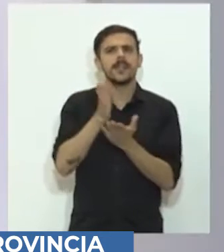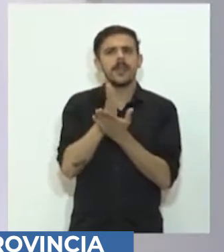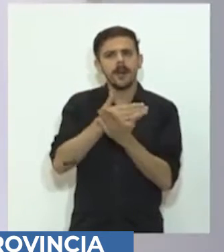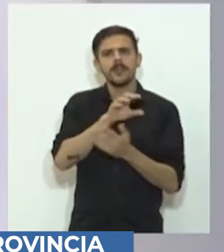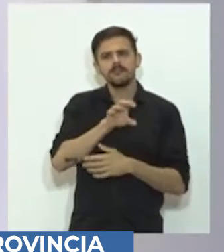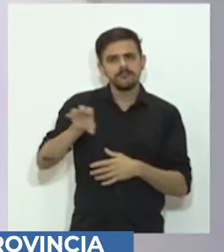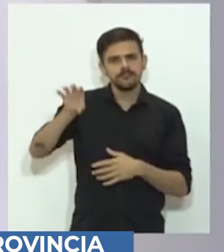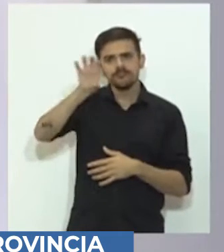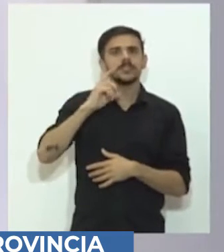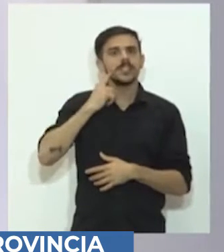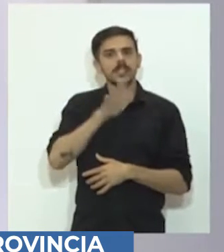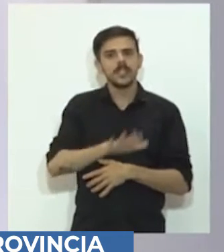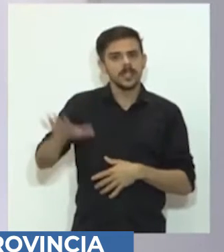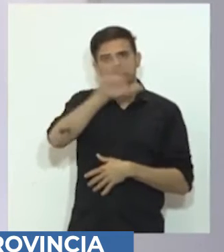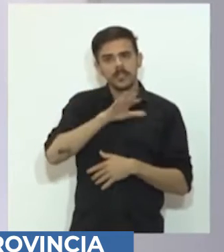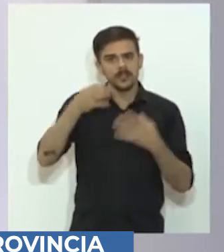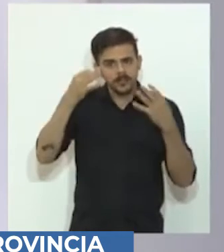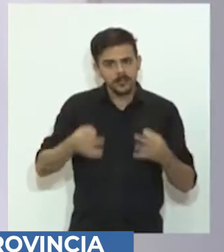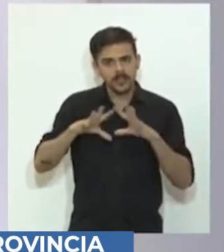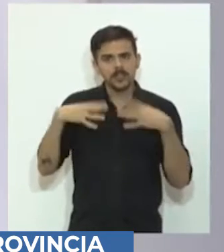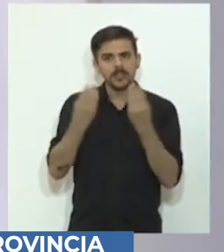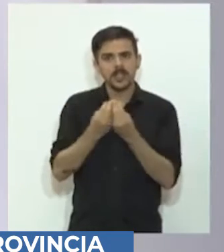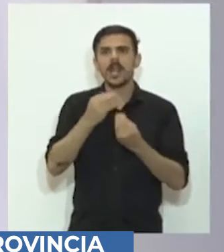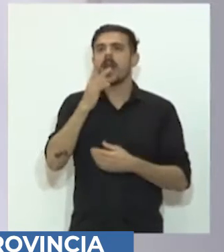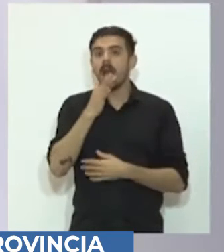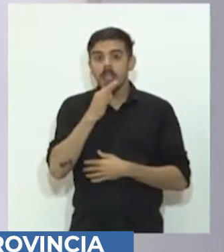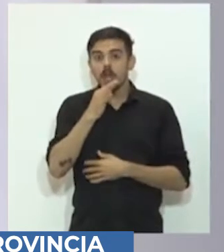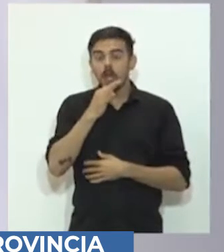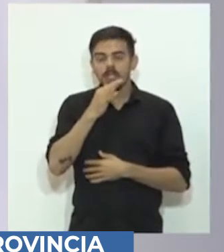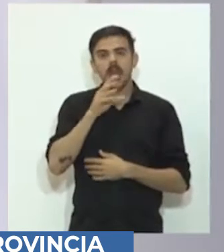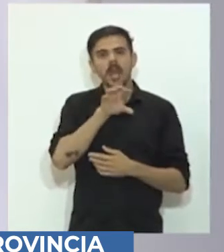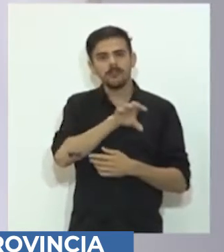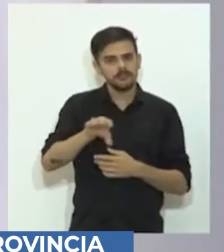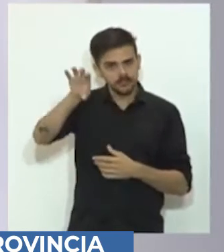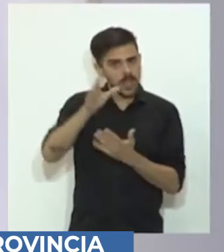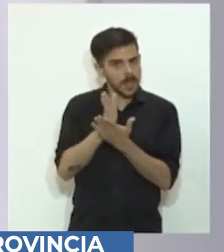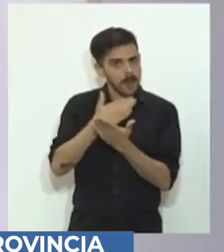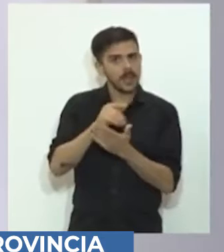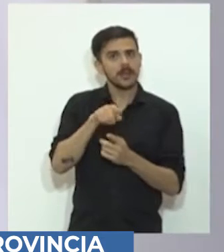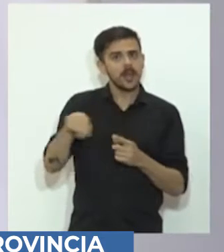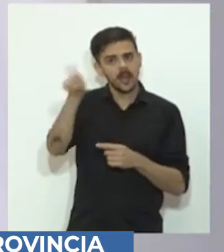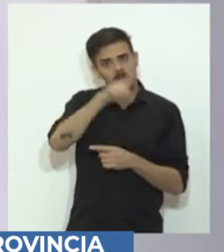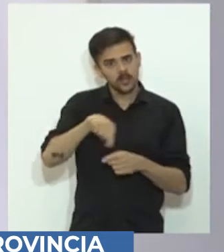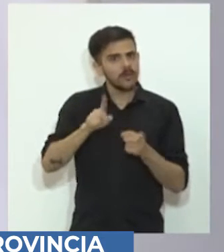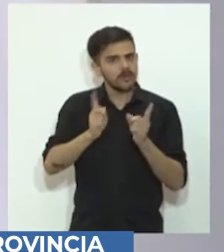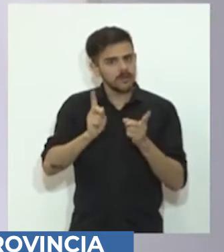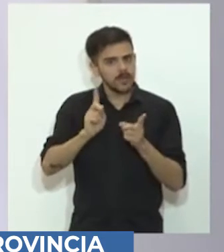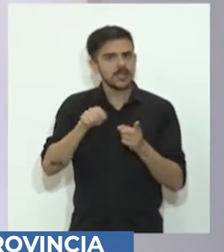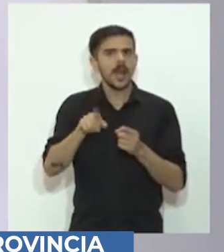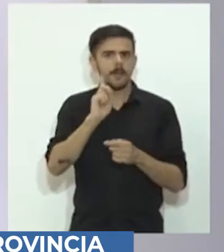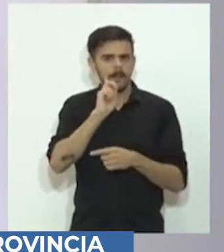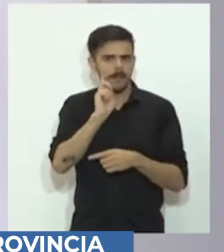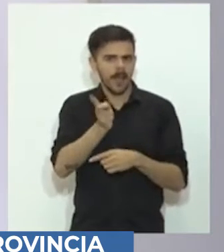en este caso son 14 departamentos lo que tenemos hoy todavía continúan en alto riesgo epidemiológico